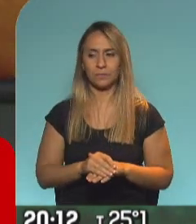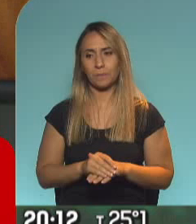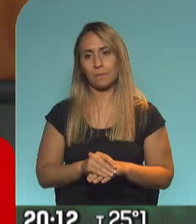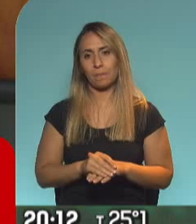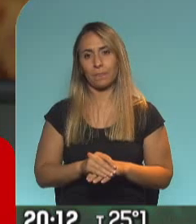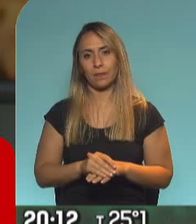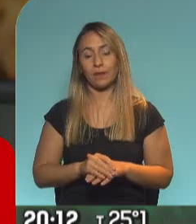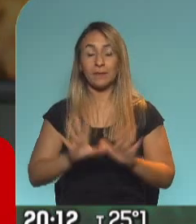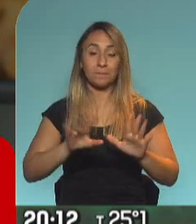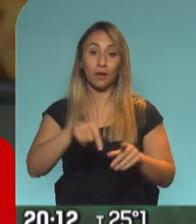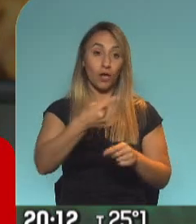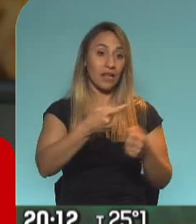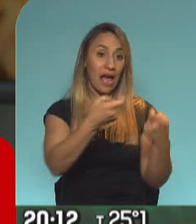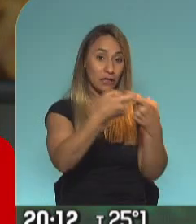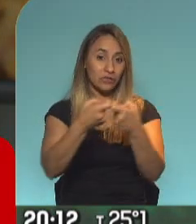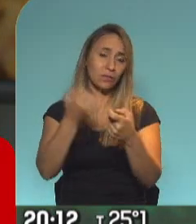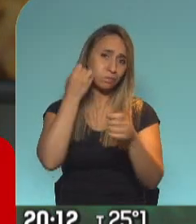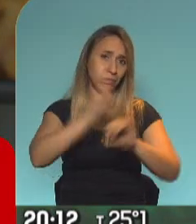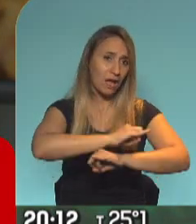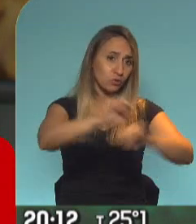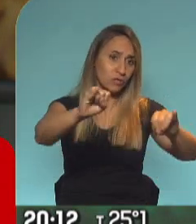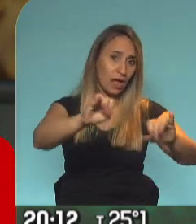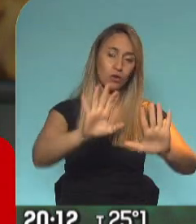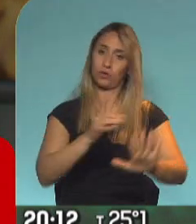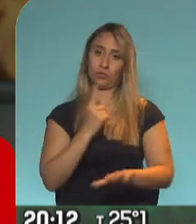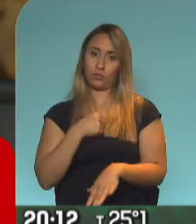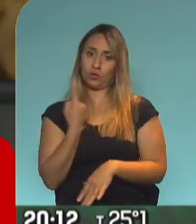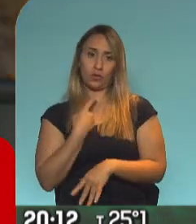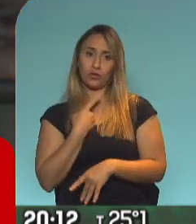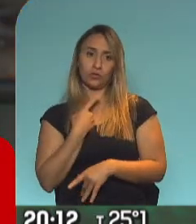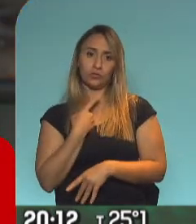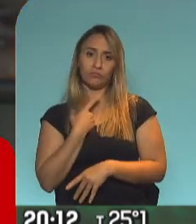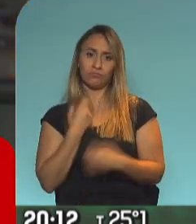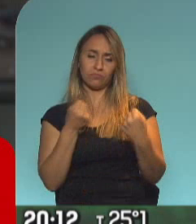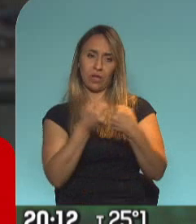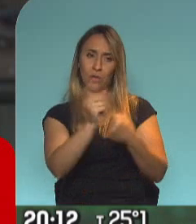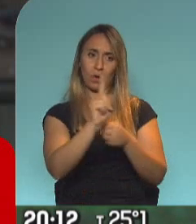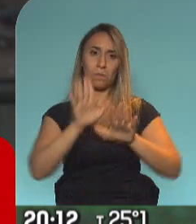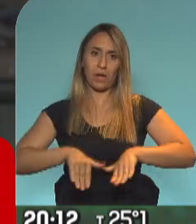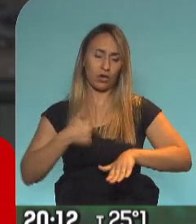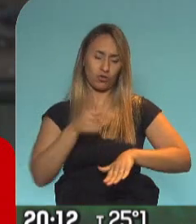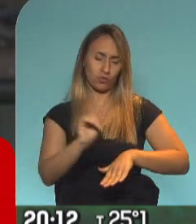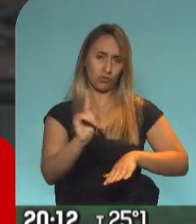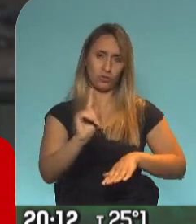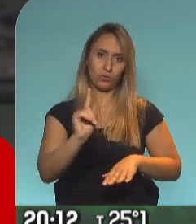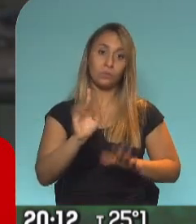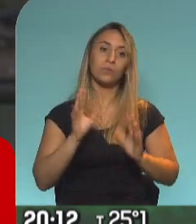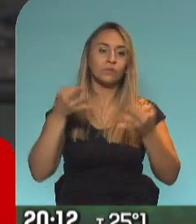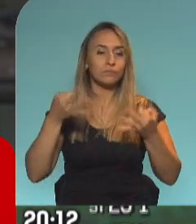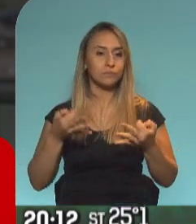Las demás entidades así lo anunciaron, nosotros no adherimos a esto porque justamente lo